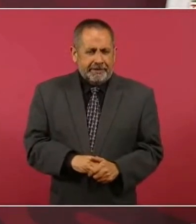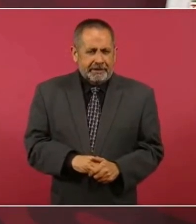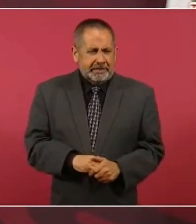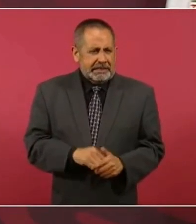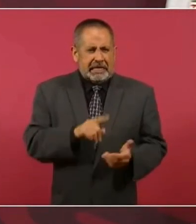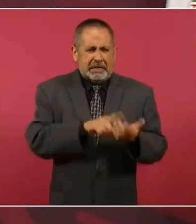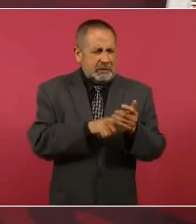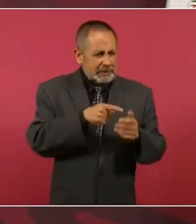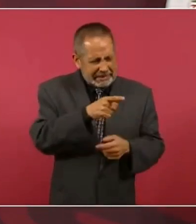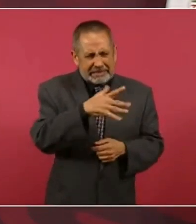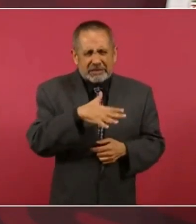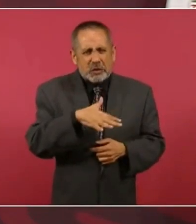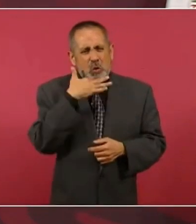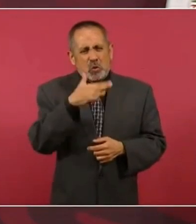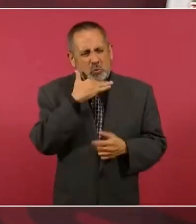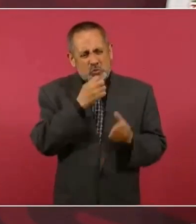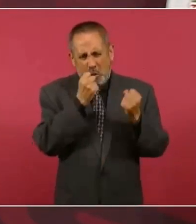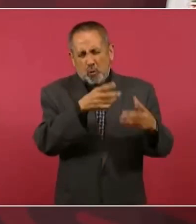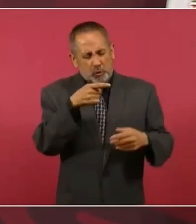corrupción.